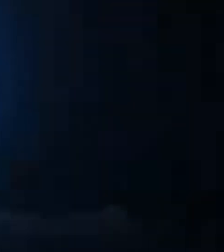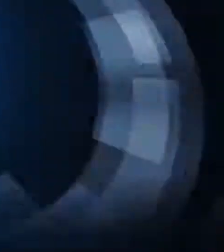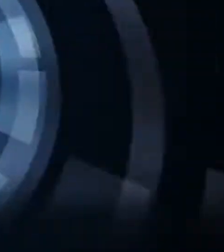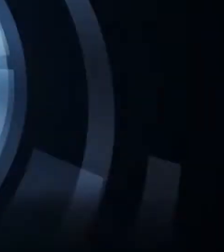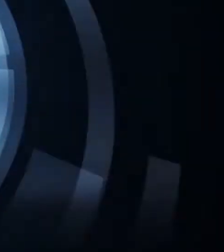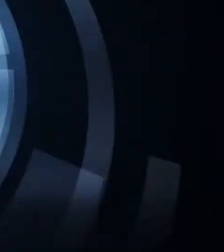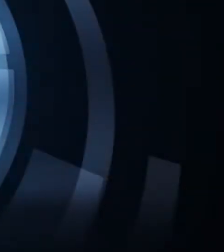Gracias.